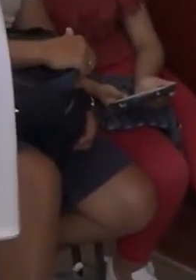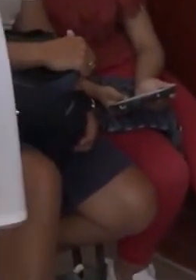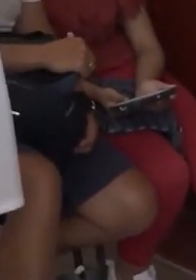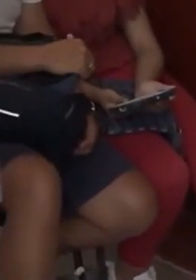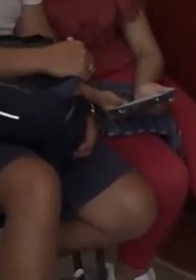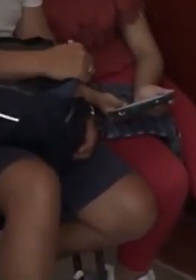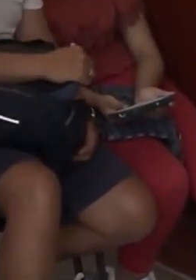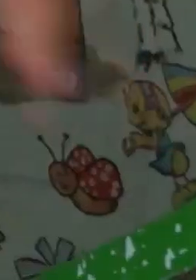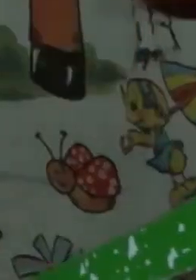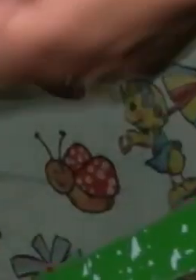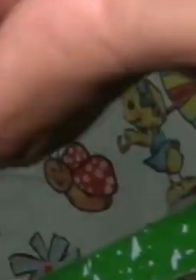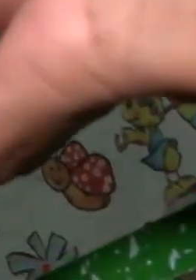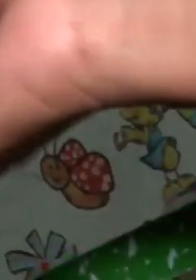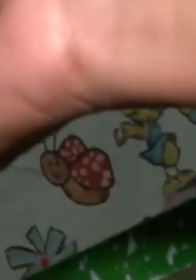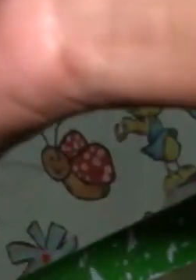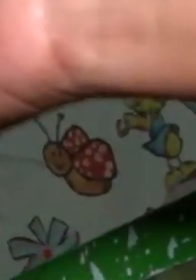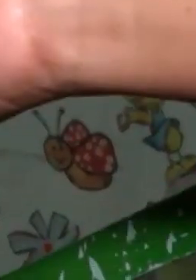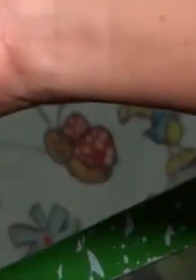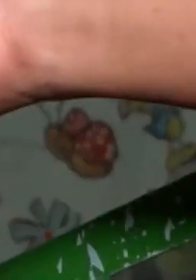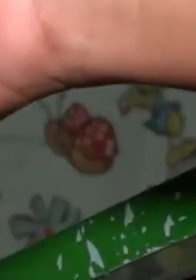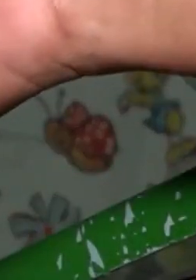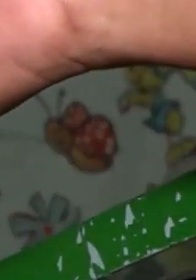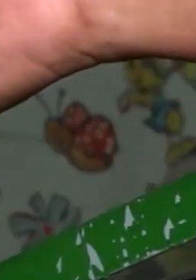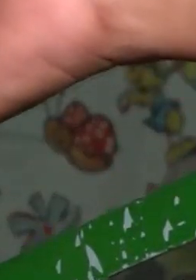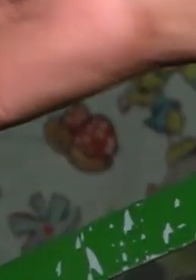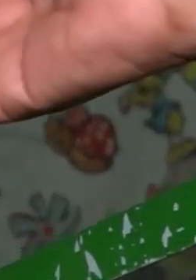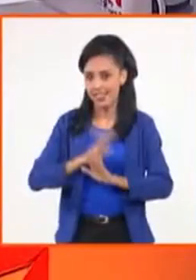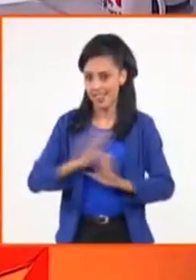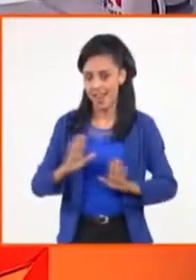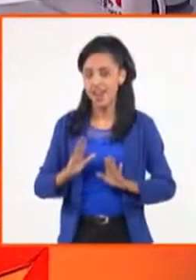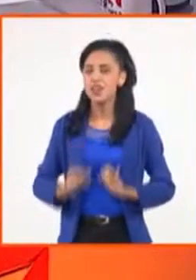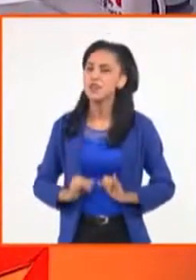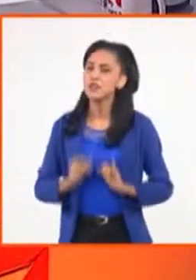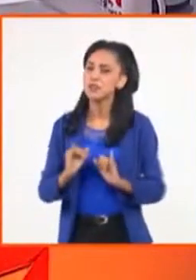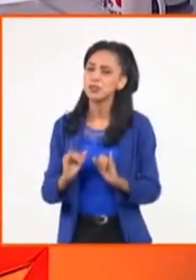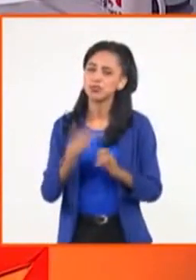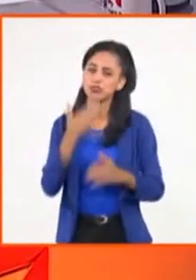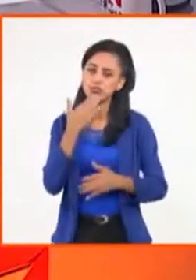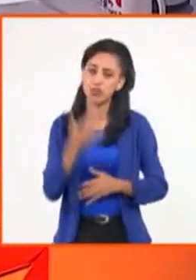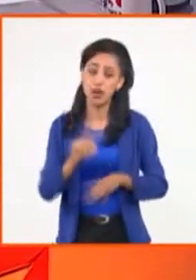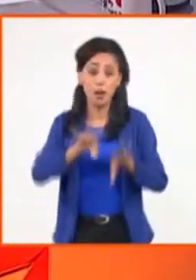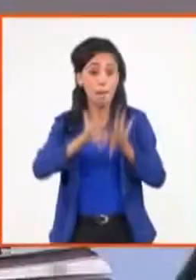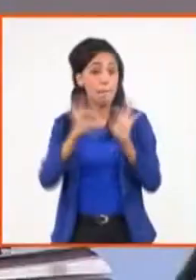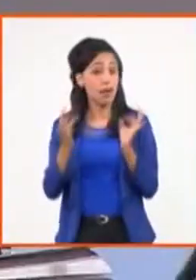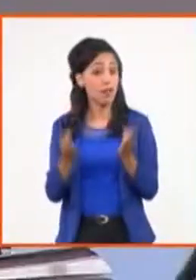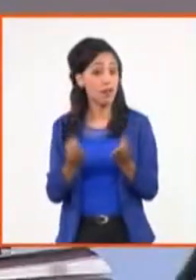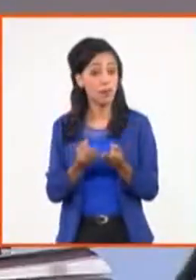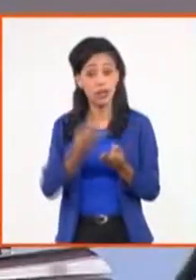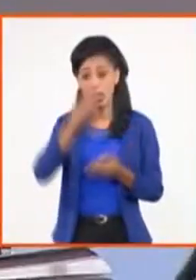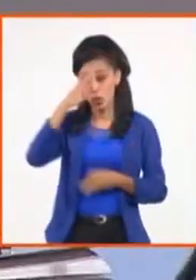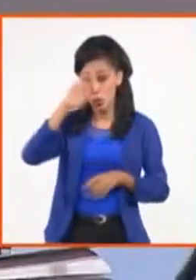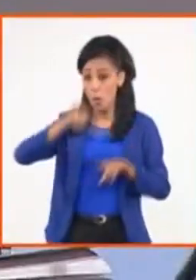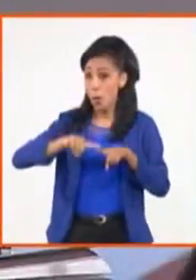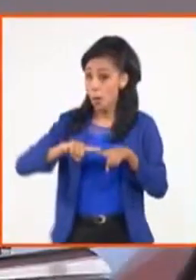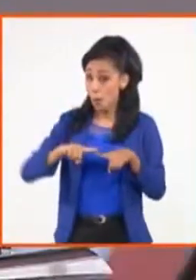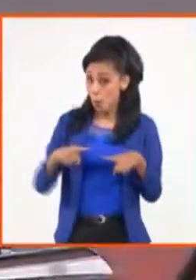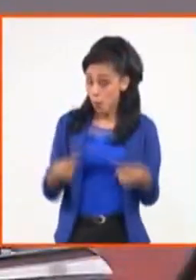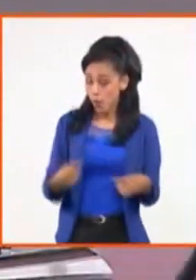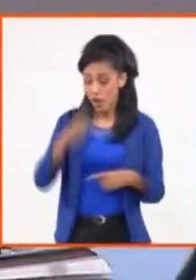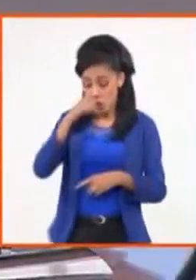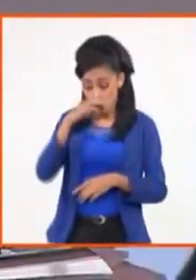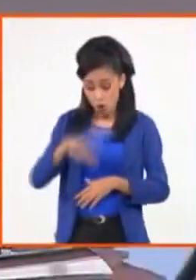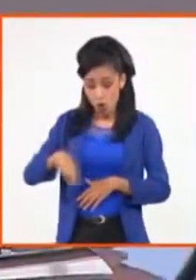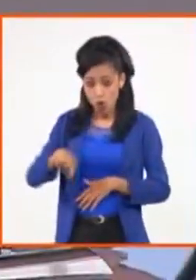nuevos rostros. Esa es una buena noticia también para la familia cubana porque, bueno, los niños se están vacunando hoy con su